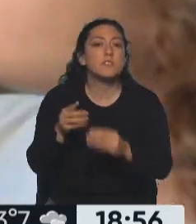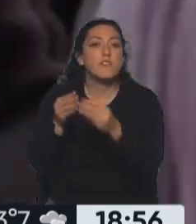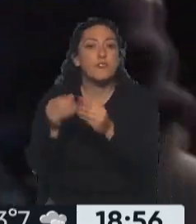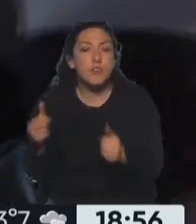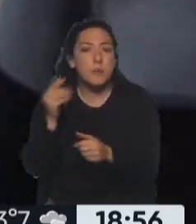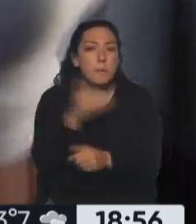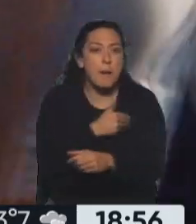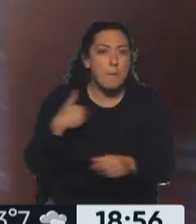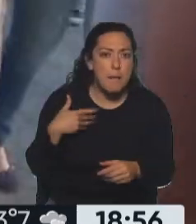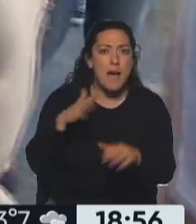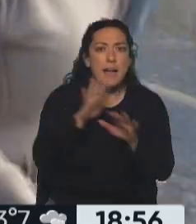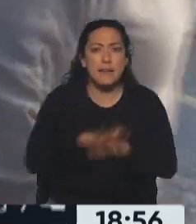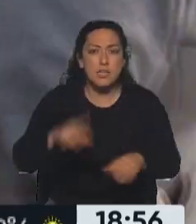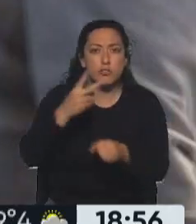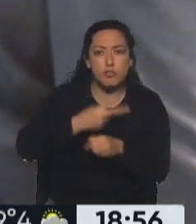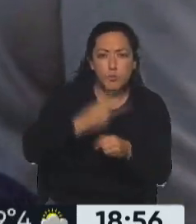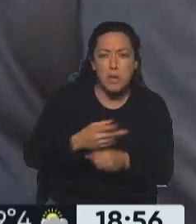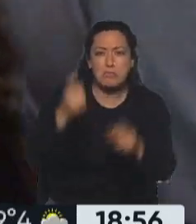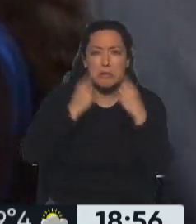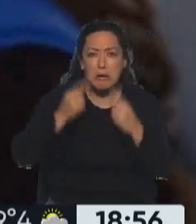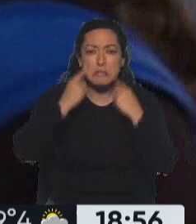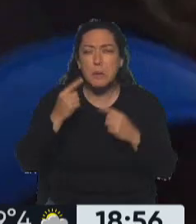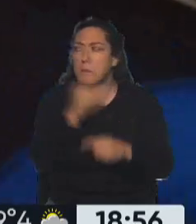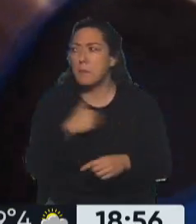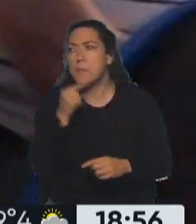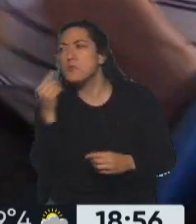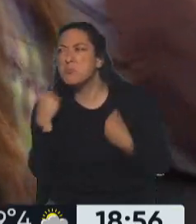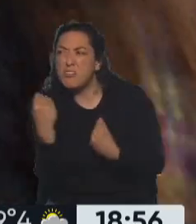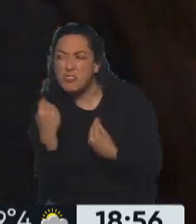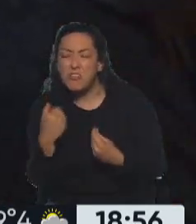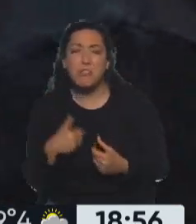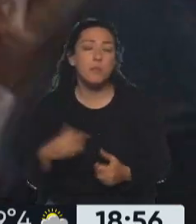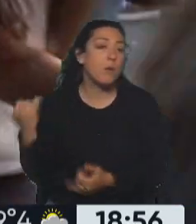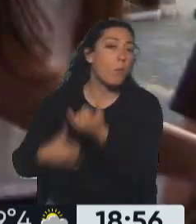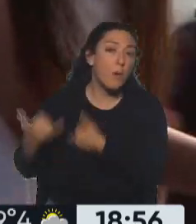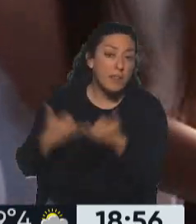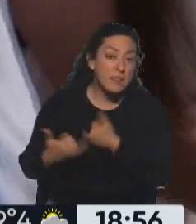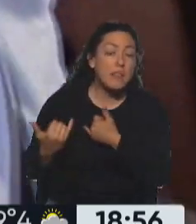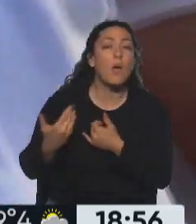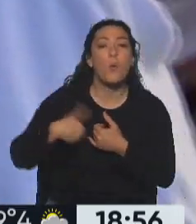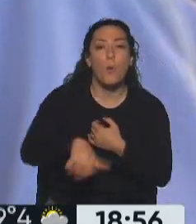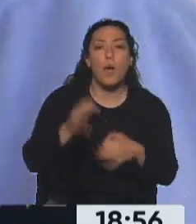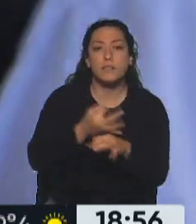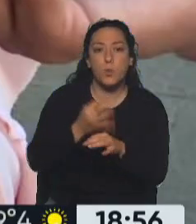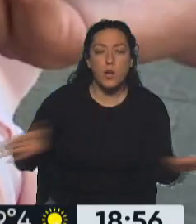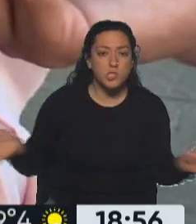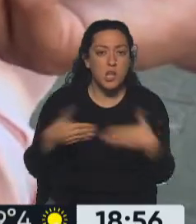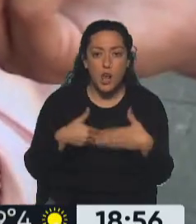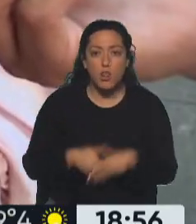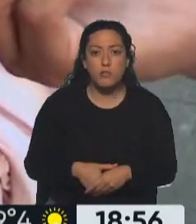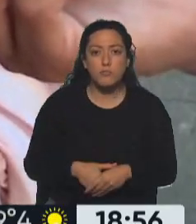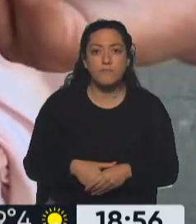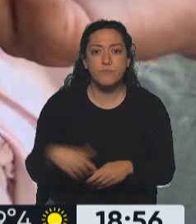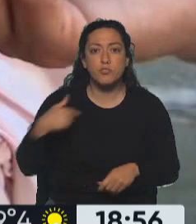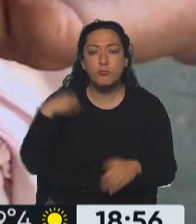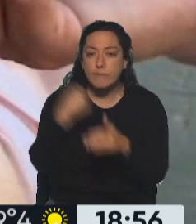mamá llorando, nene de secundaria llorando. Y le pregunto a mi mamá qué había pasado. Y me dice que iban a cerrar todo el colegio. Intenté